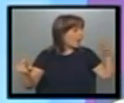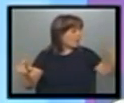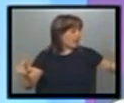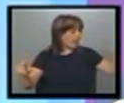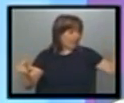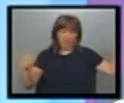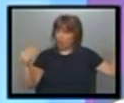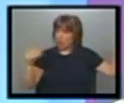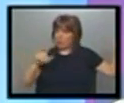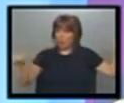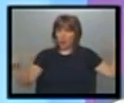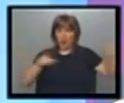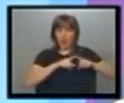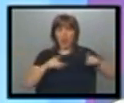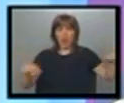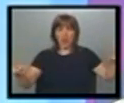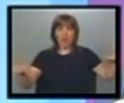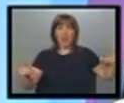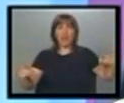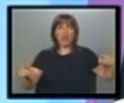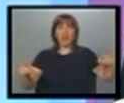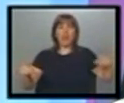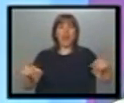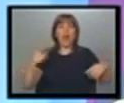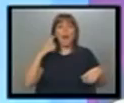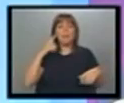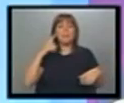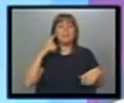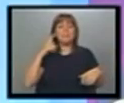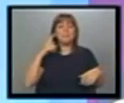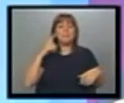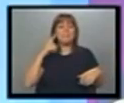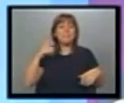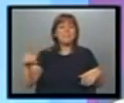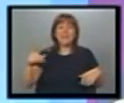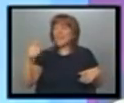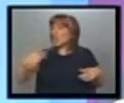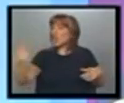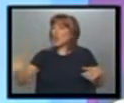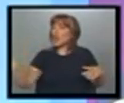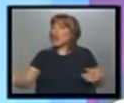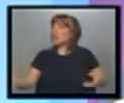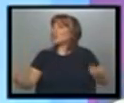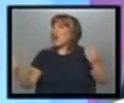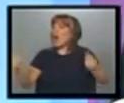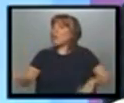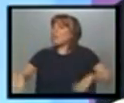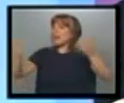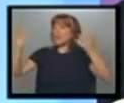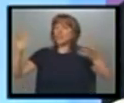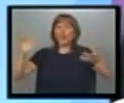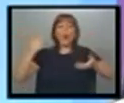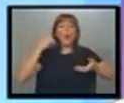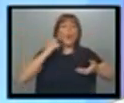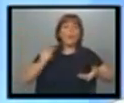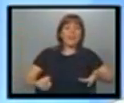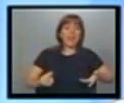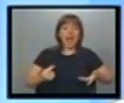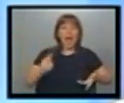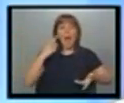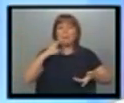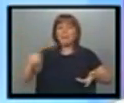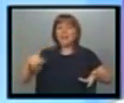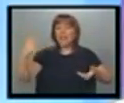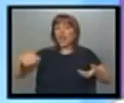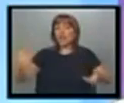precios. Un supermercado puede llegar a aumentar hasta 1.000 precios por día. Entonces, claro, por sistema lo hacen enseguida y en la góndola no. Entonces tenés que estar